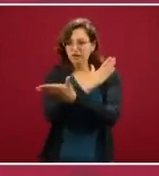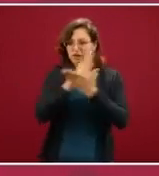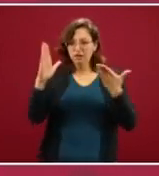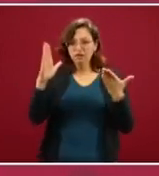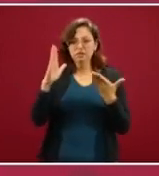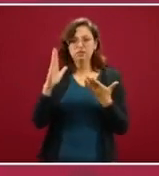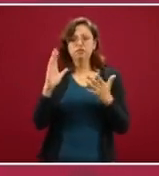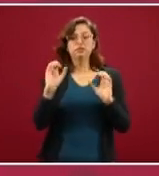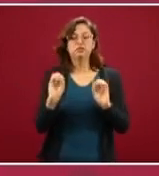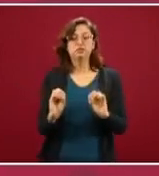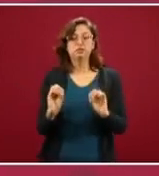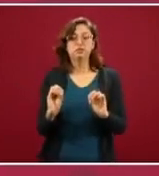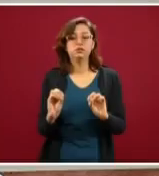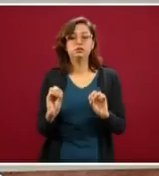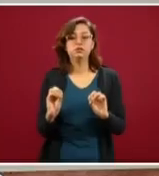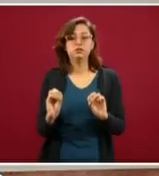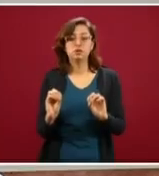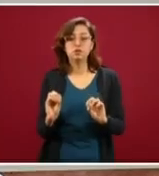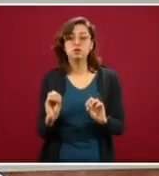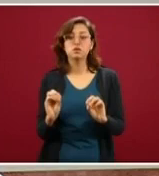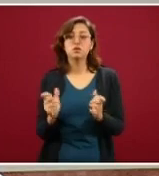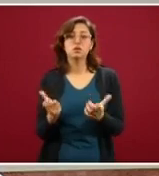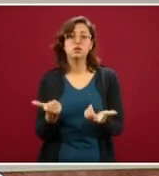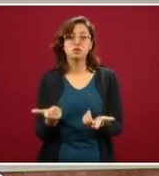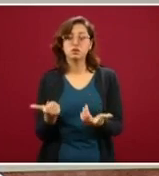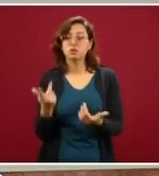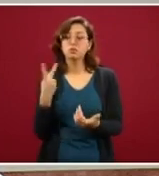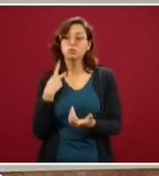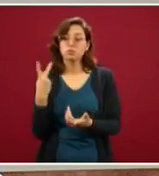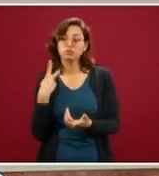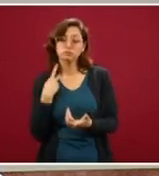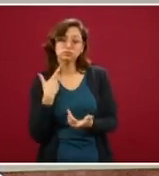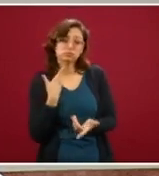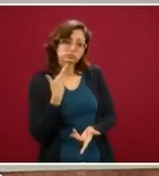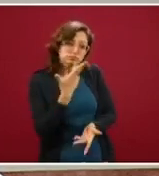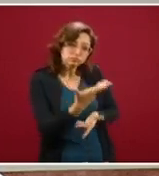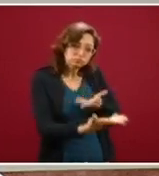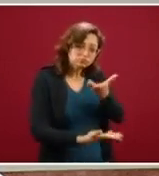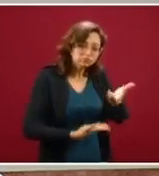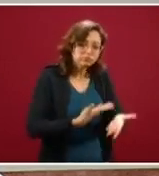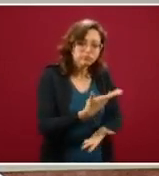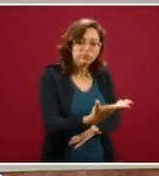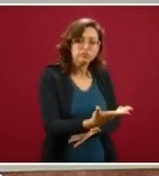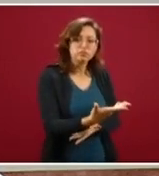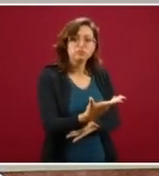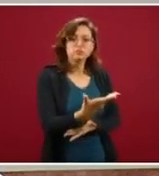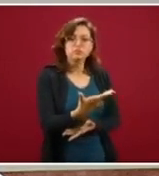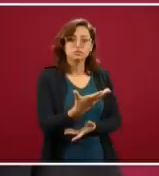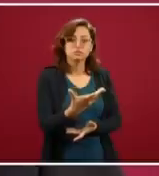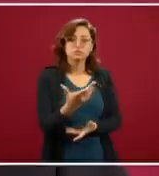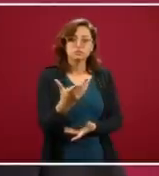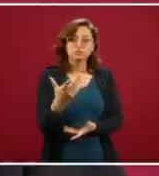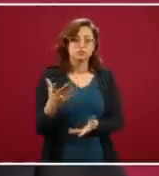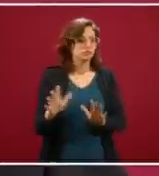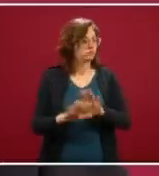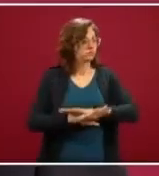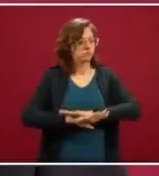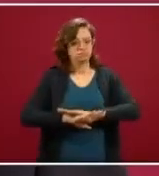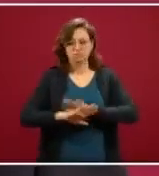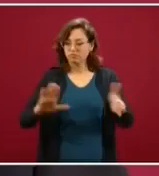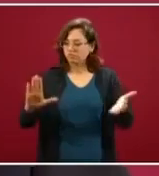o el poder público que esté al servicio del poder económico, y que el gobierno represente a